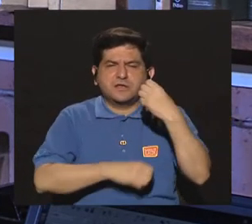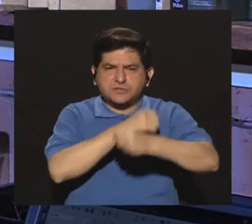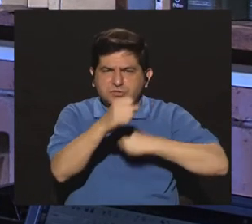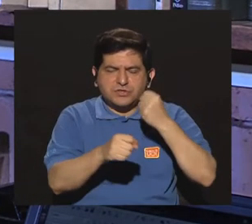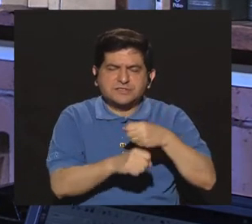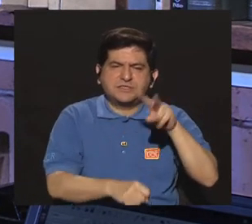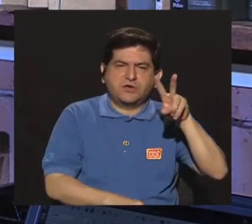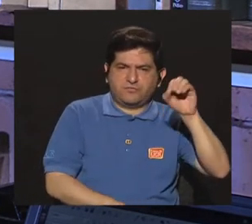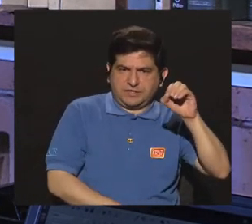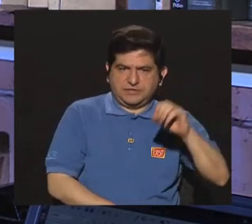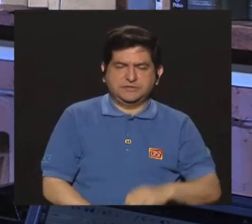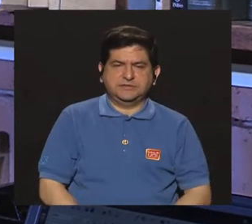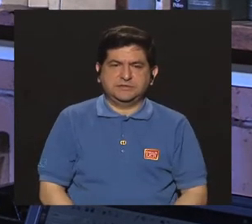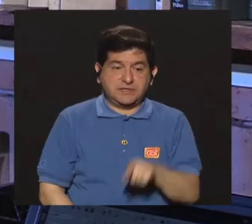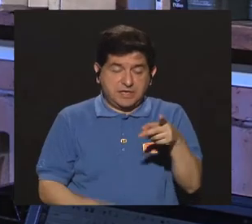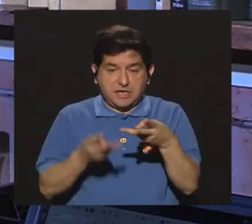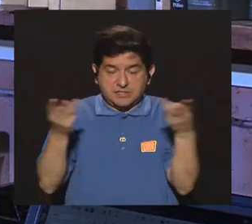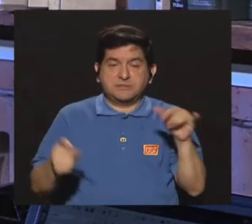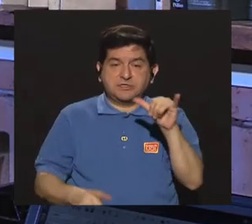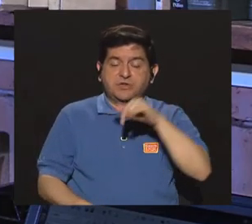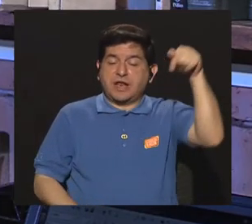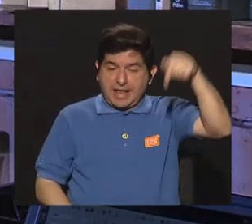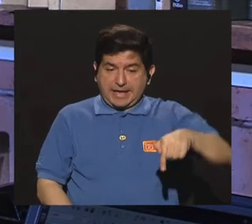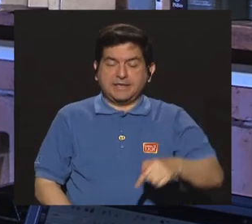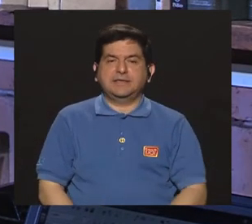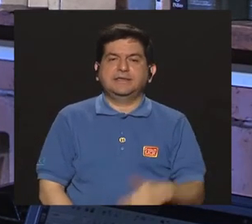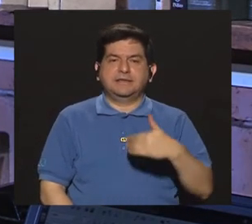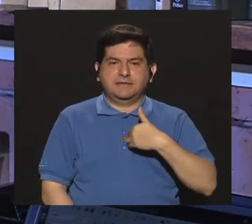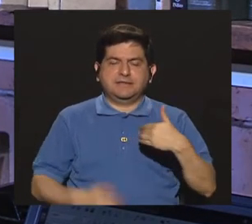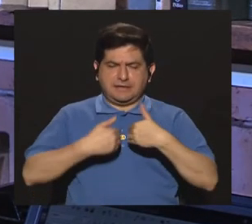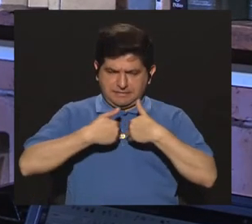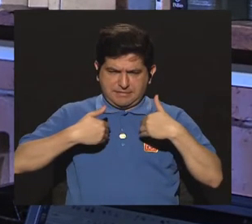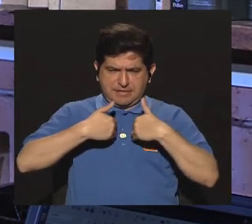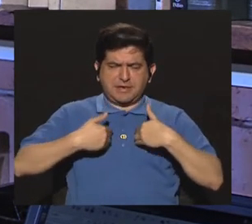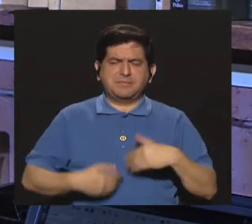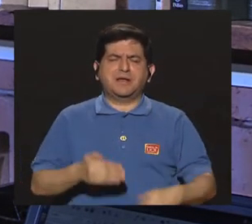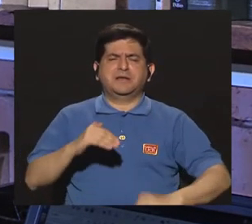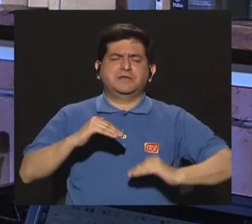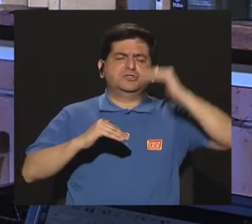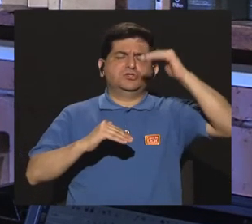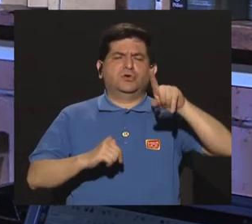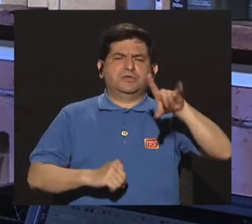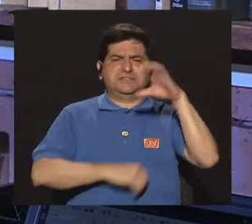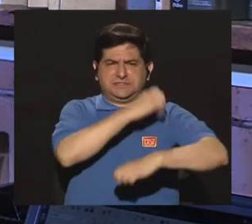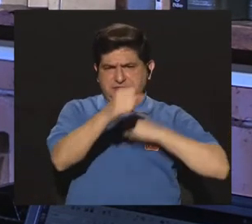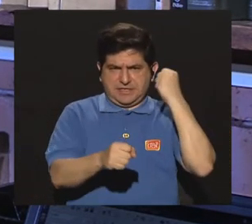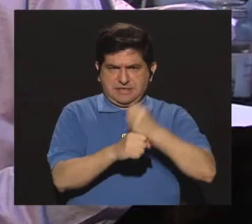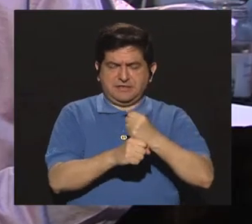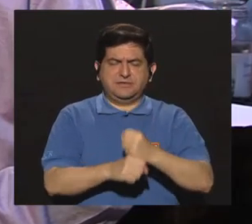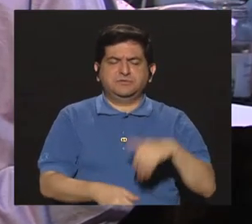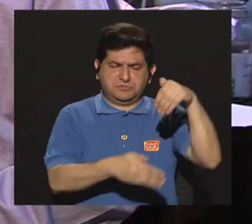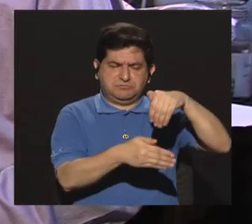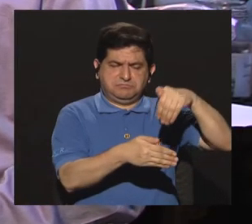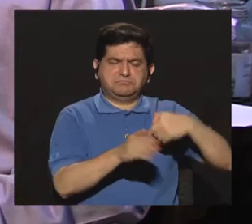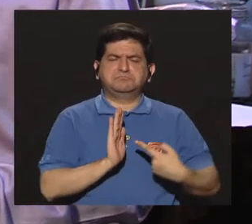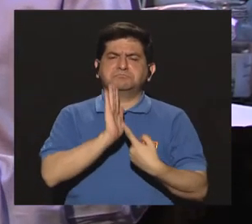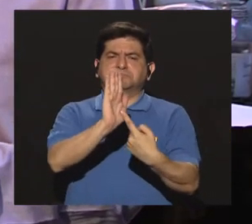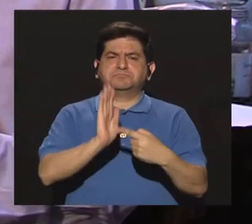20 y ese material también se encuentra aquí entonces tenemos especímenes que tienen más de 100 años en este momento de nuestra colección y